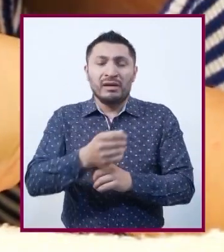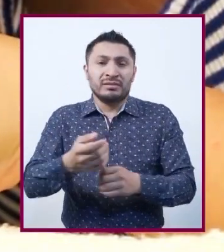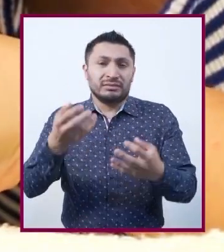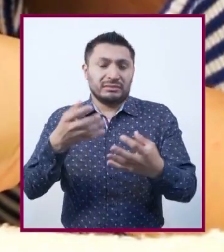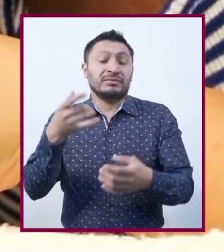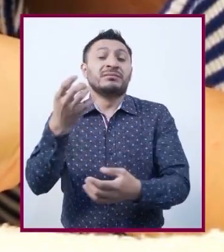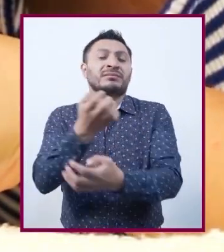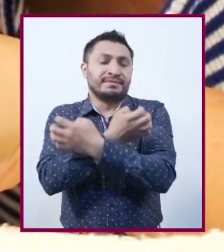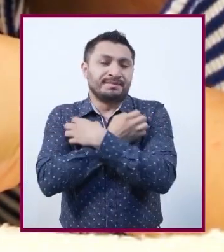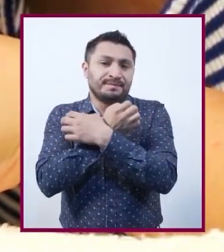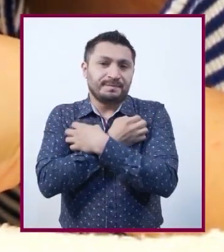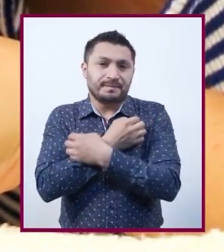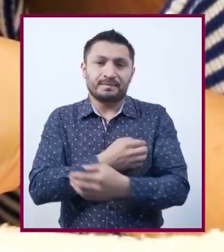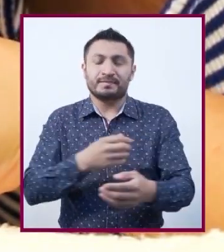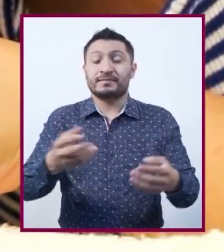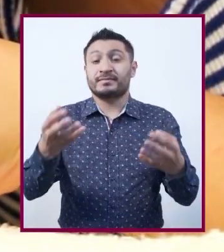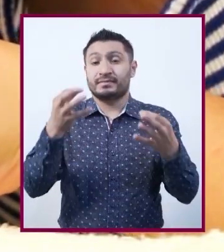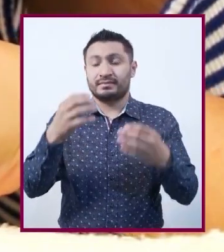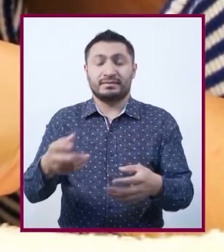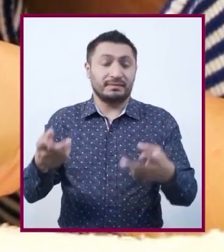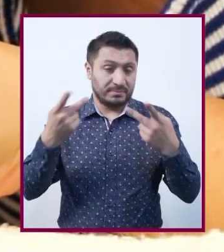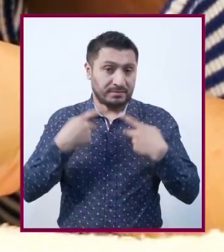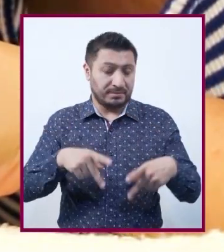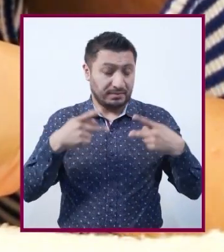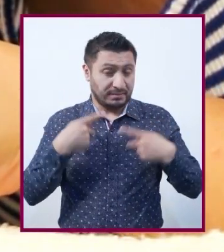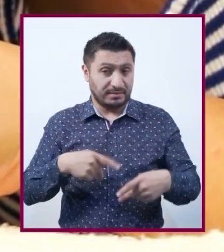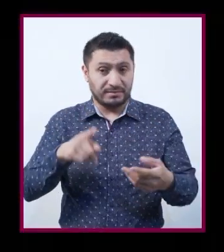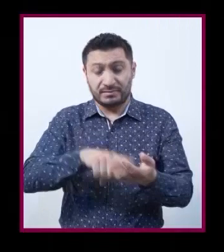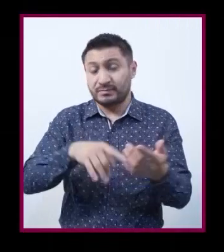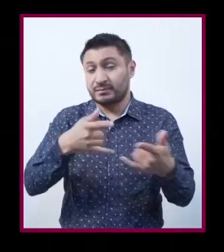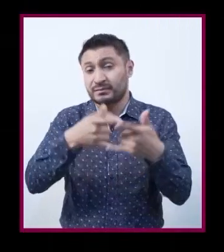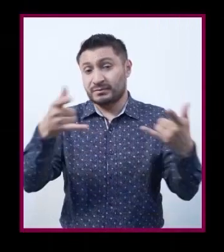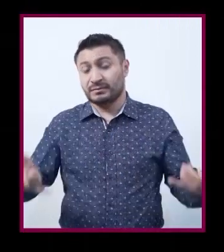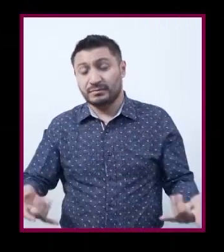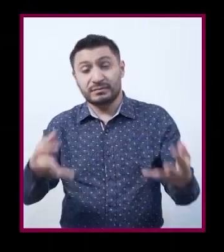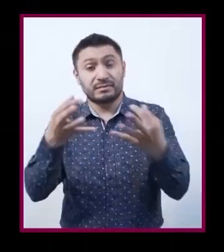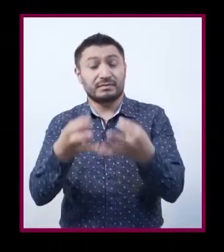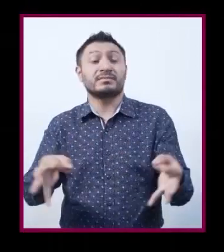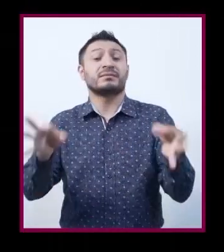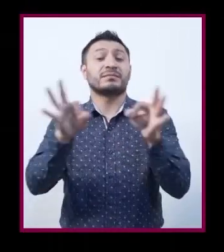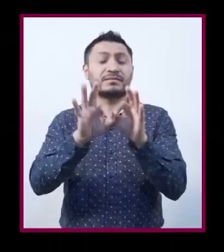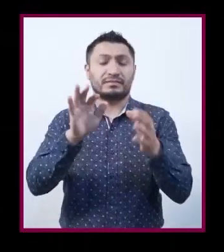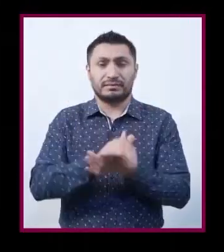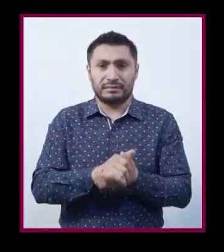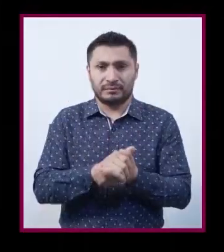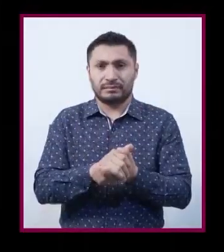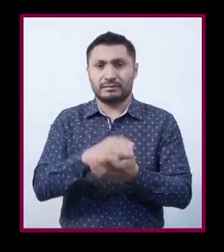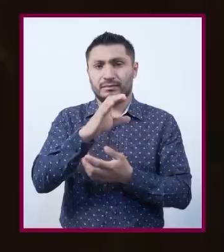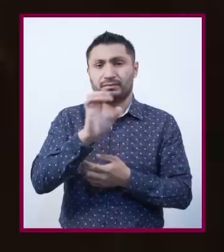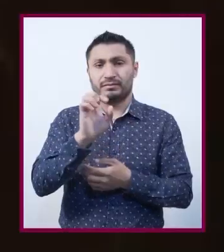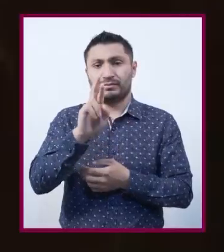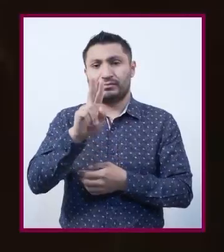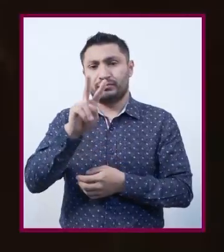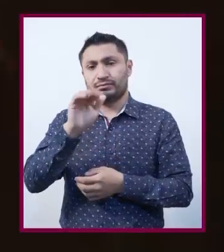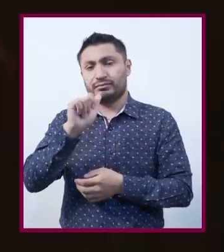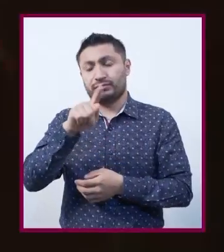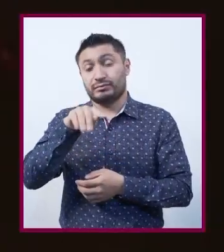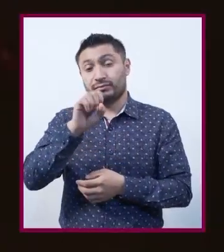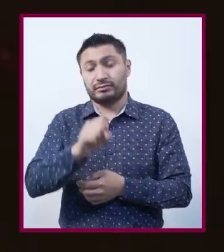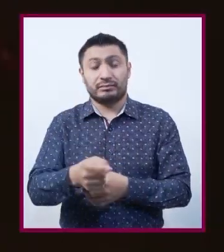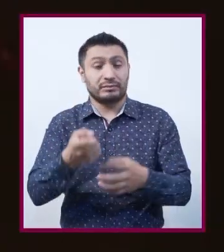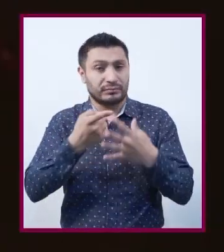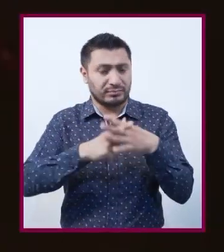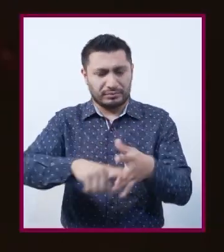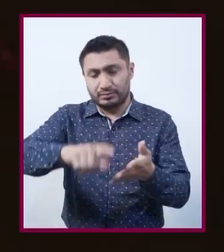la educación y maduración de los personajes es fundamental. Cervantes fue un precursor de este tipo de